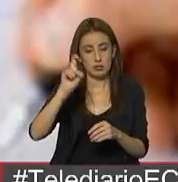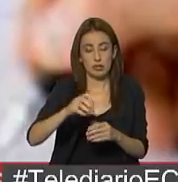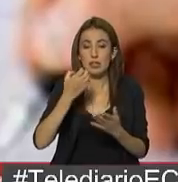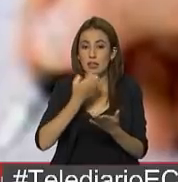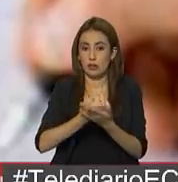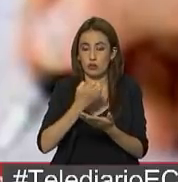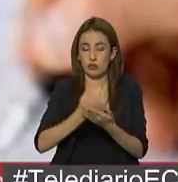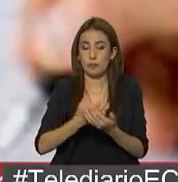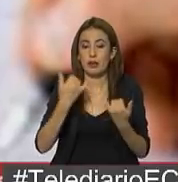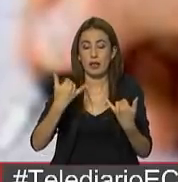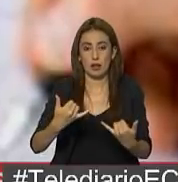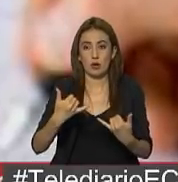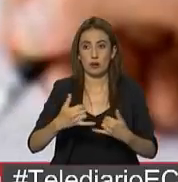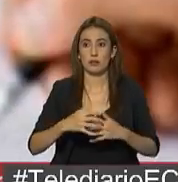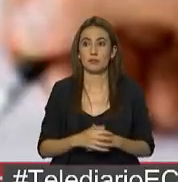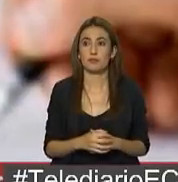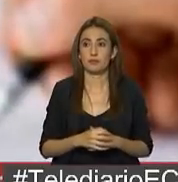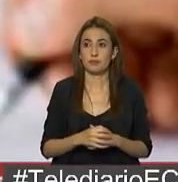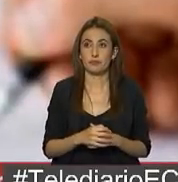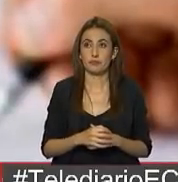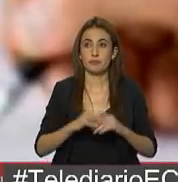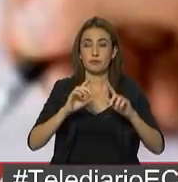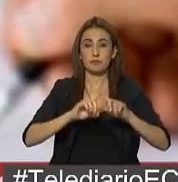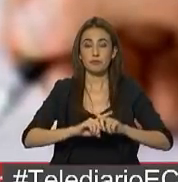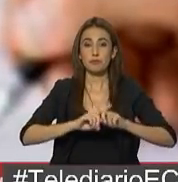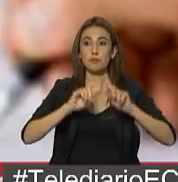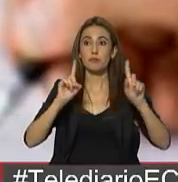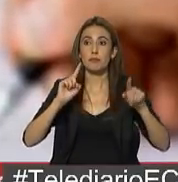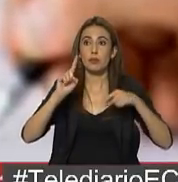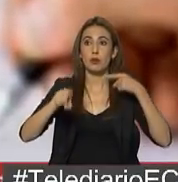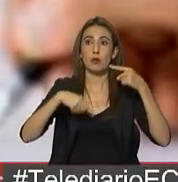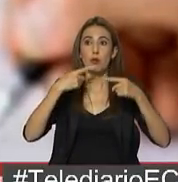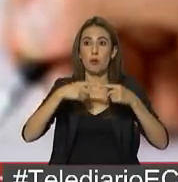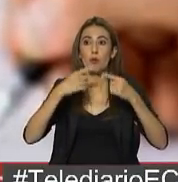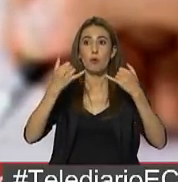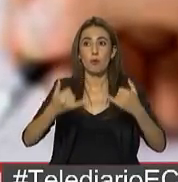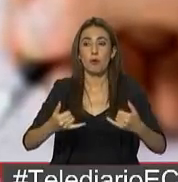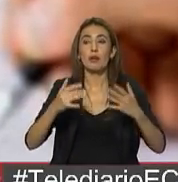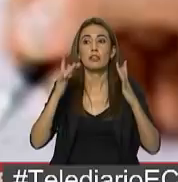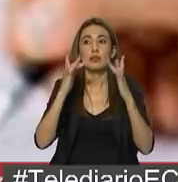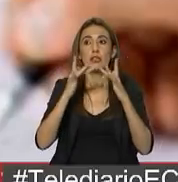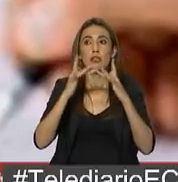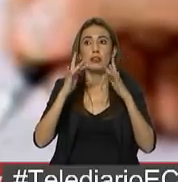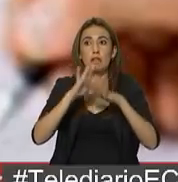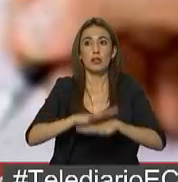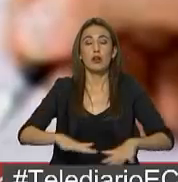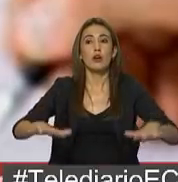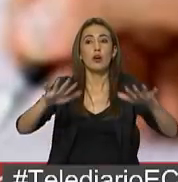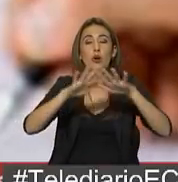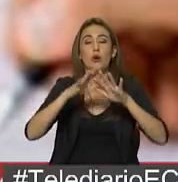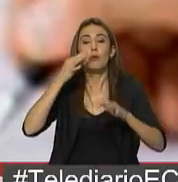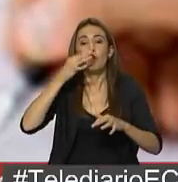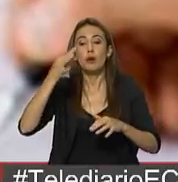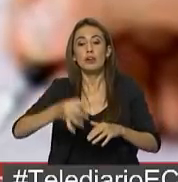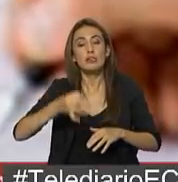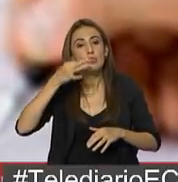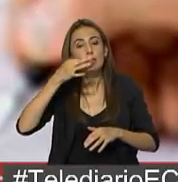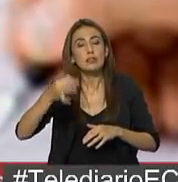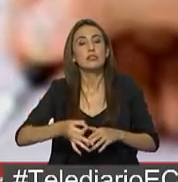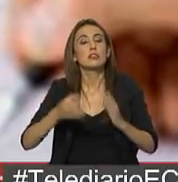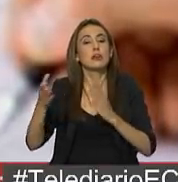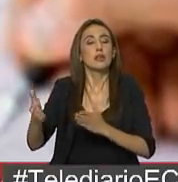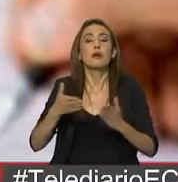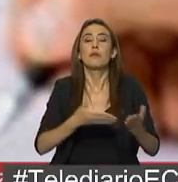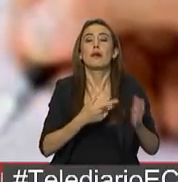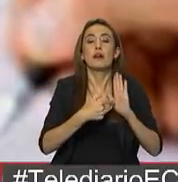económica para realizar la adquisición. Pese a que el contacto fue directo con la firma, el examen determinó que la oferta fue